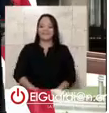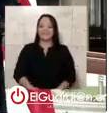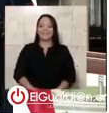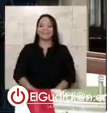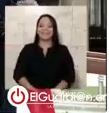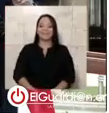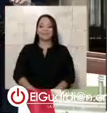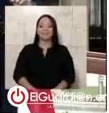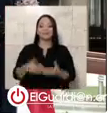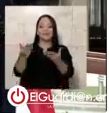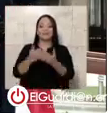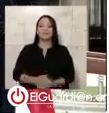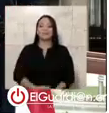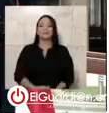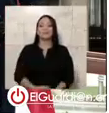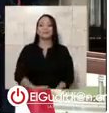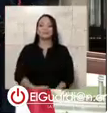Gracias. Adelante.